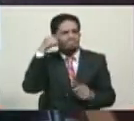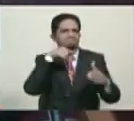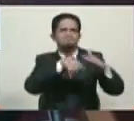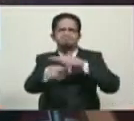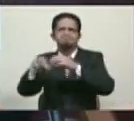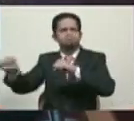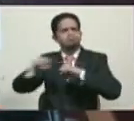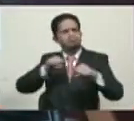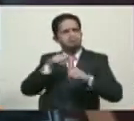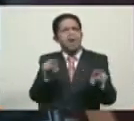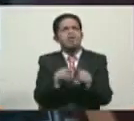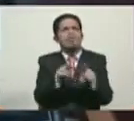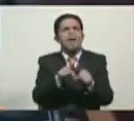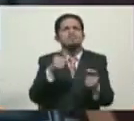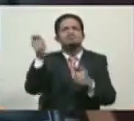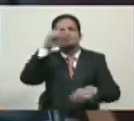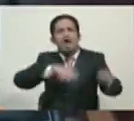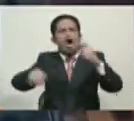pólvora y tormenta.